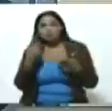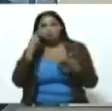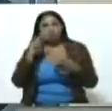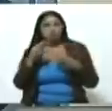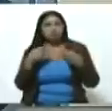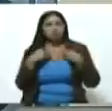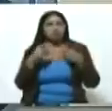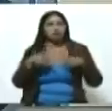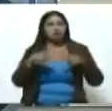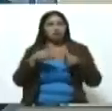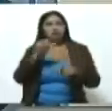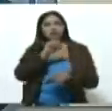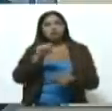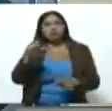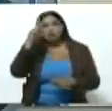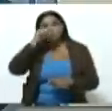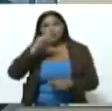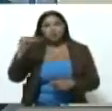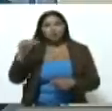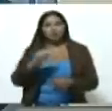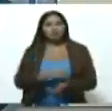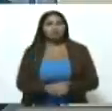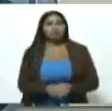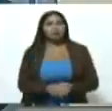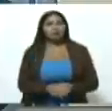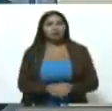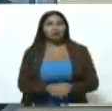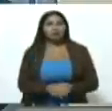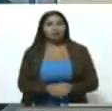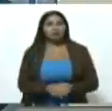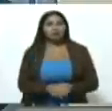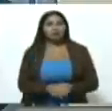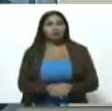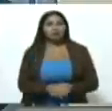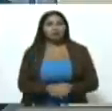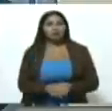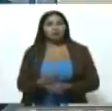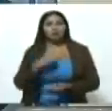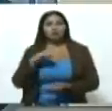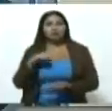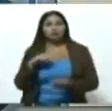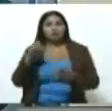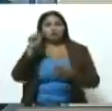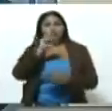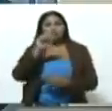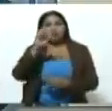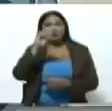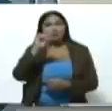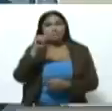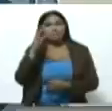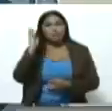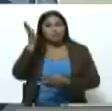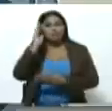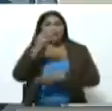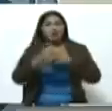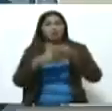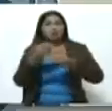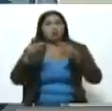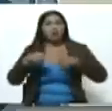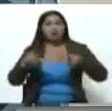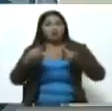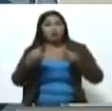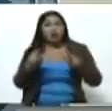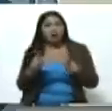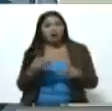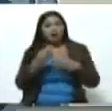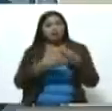de esta semana aniversaria, donde destaca el seminario que se está realizando acá en esta